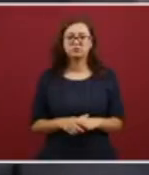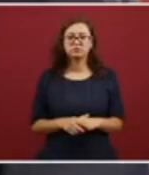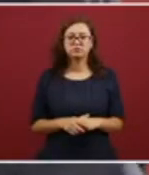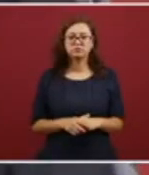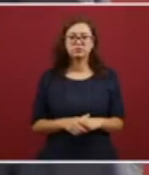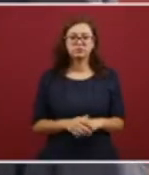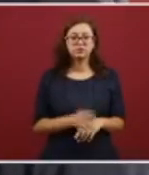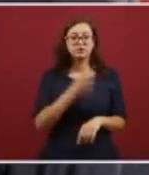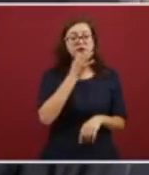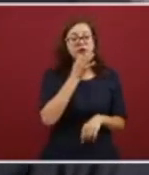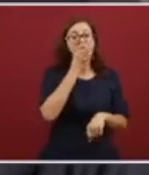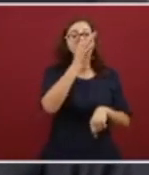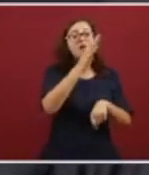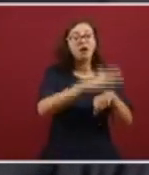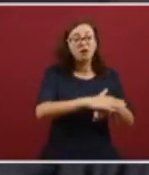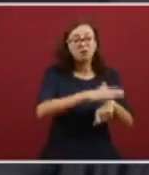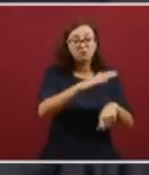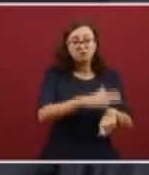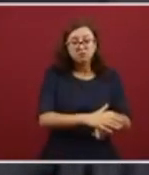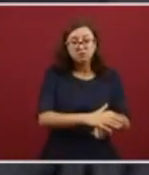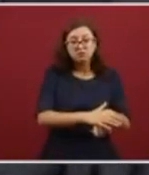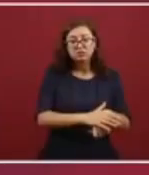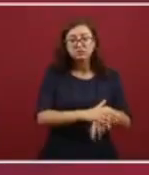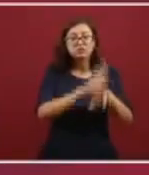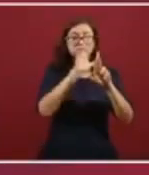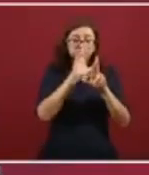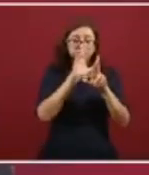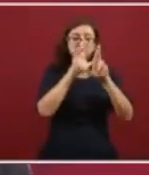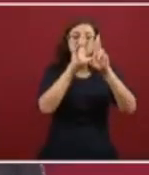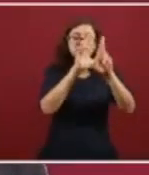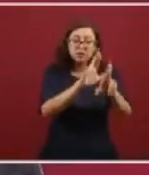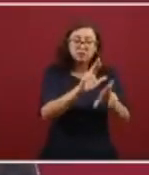con todo respeto, que ya cambió